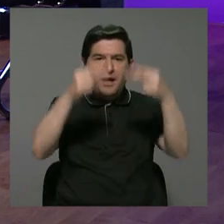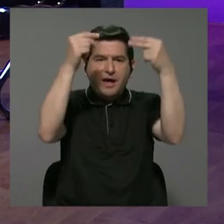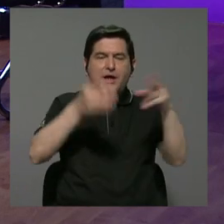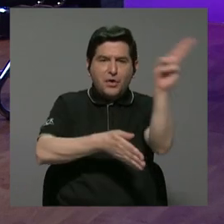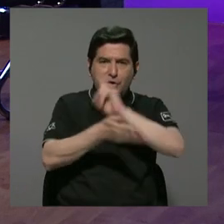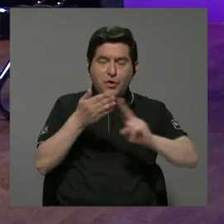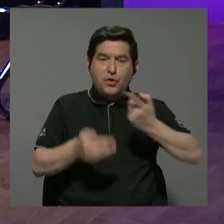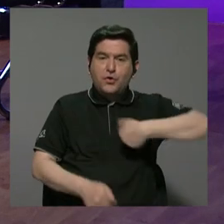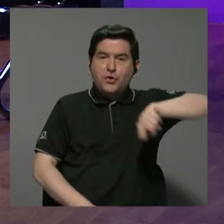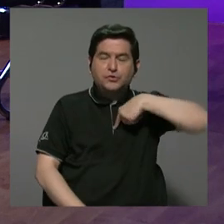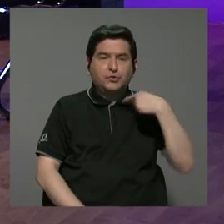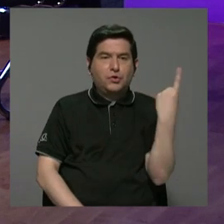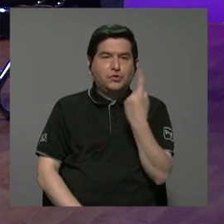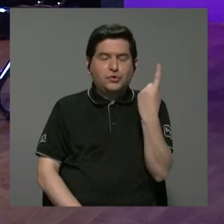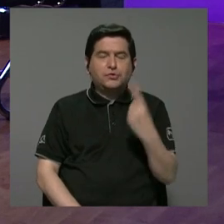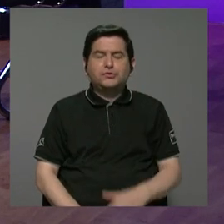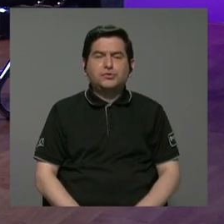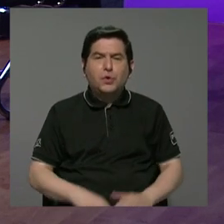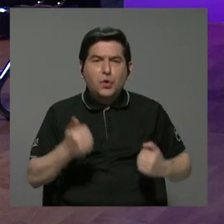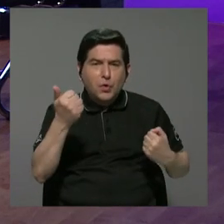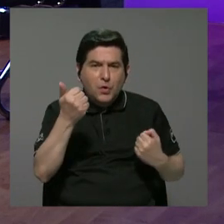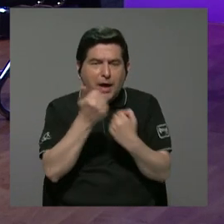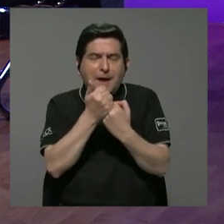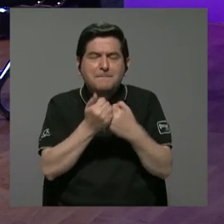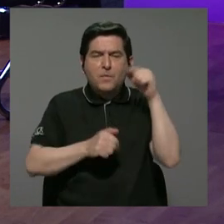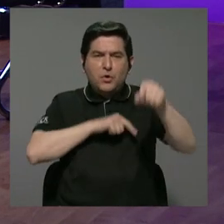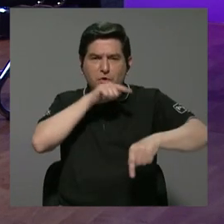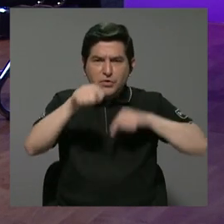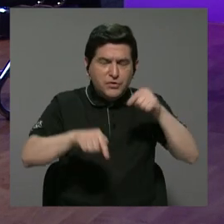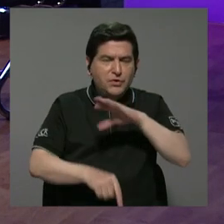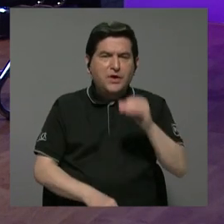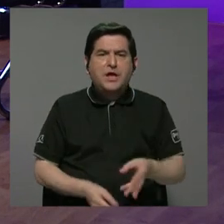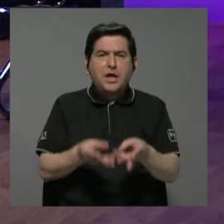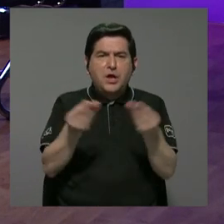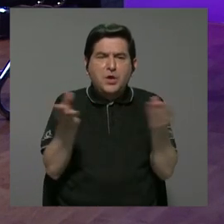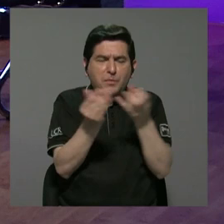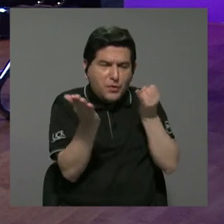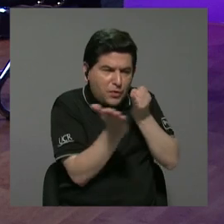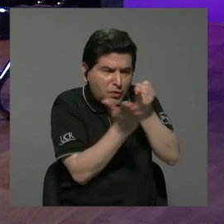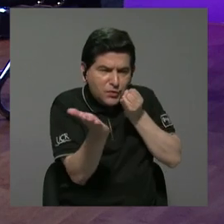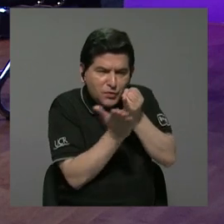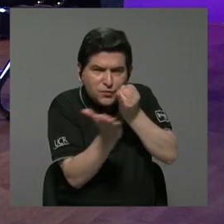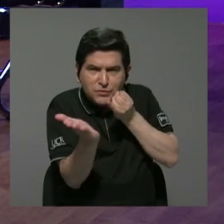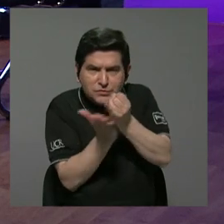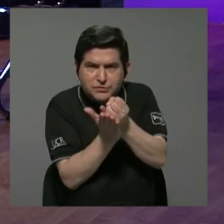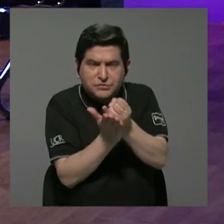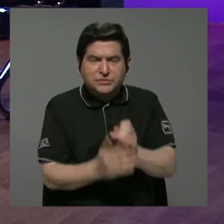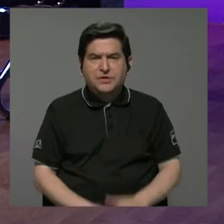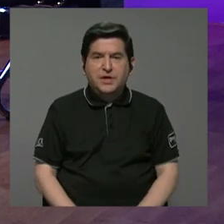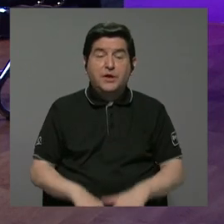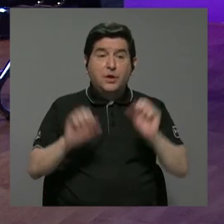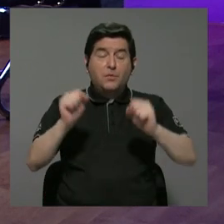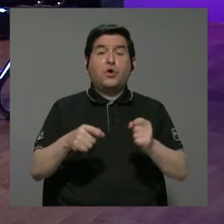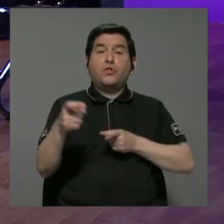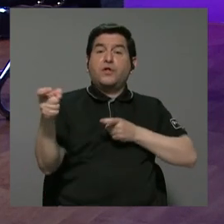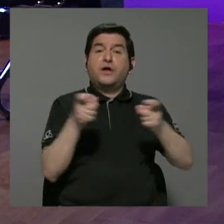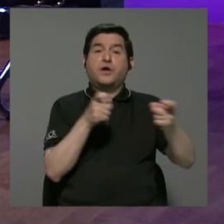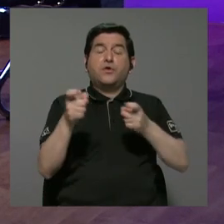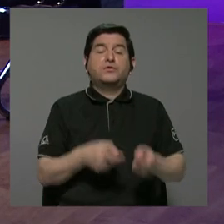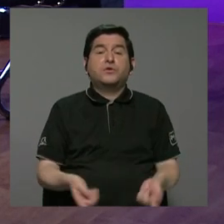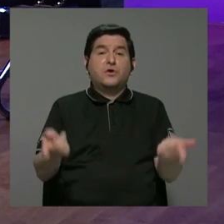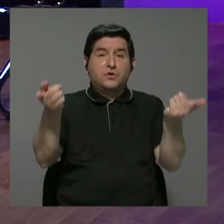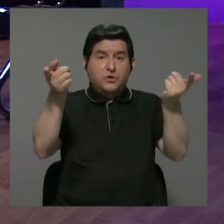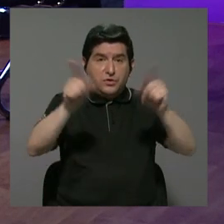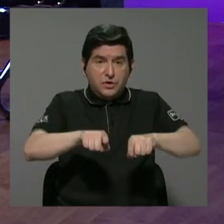este momento somos el único bastión de crítica y de generación de investigación para hacer control sobre lo que está